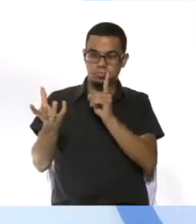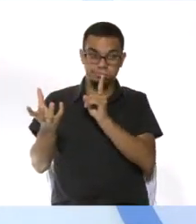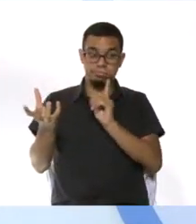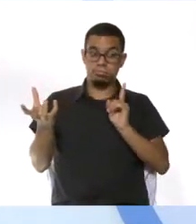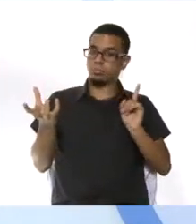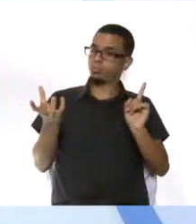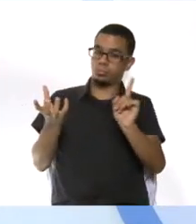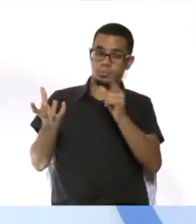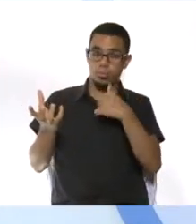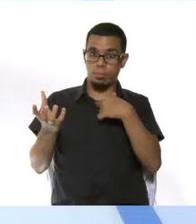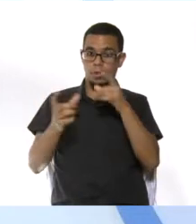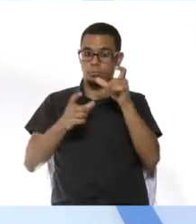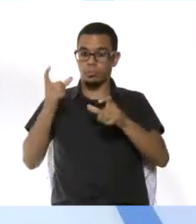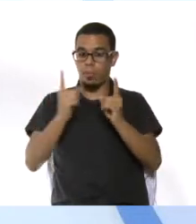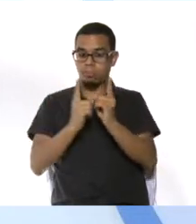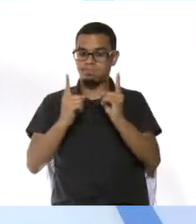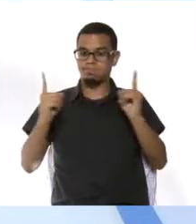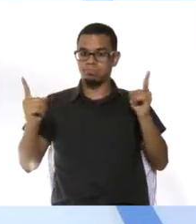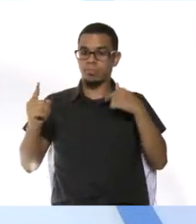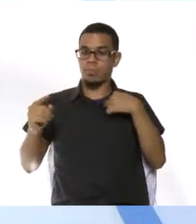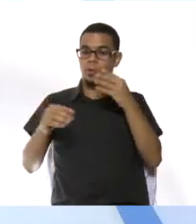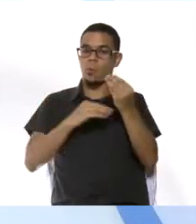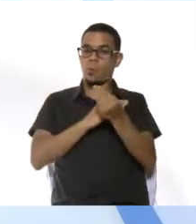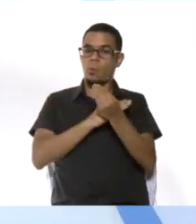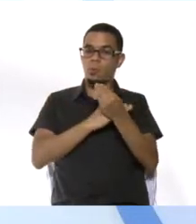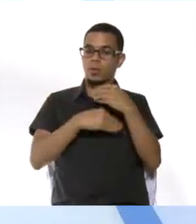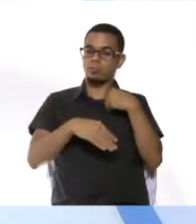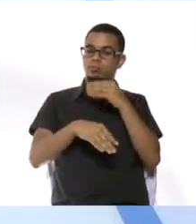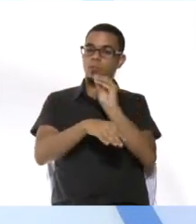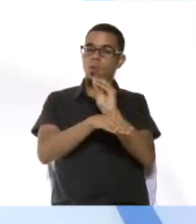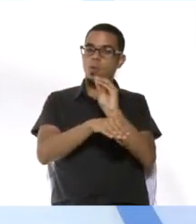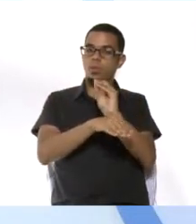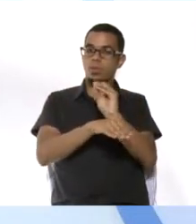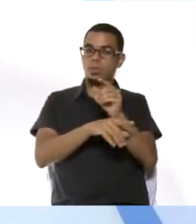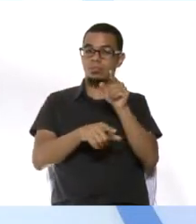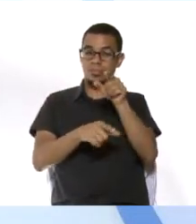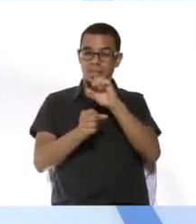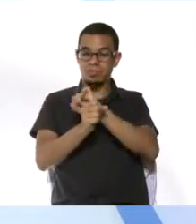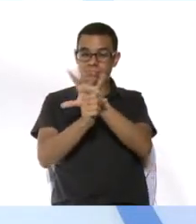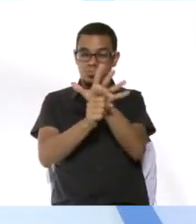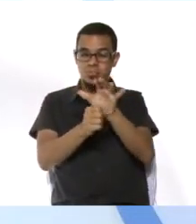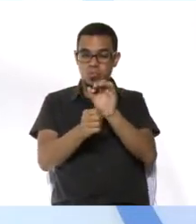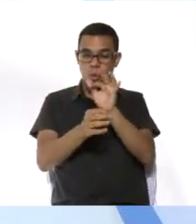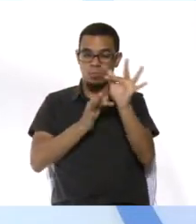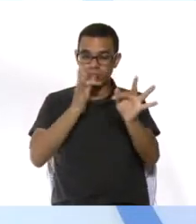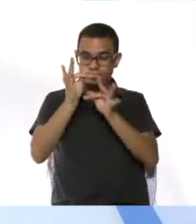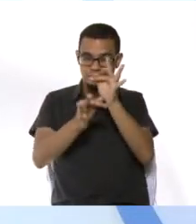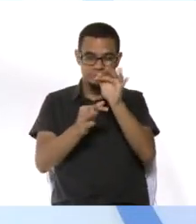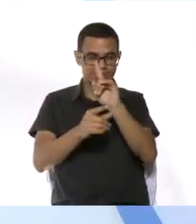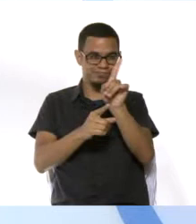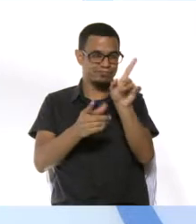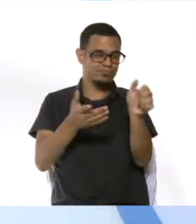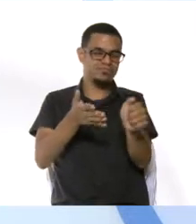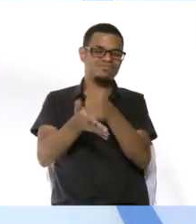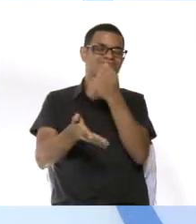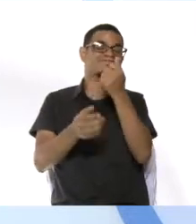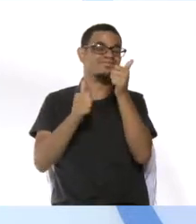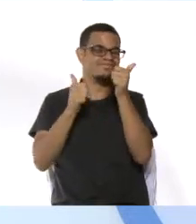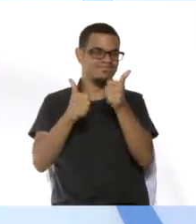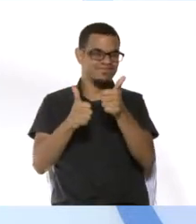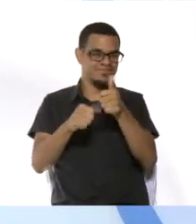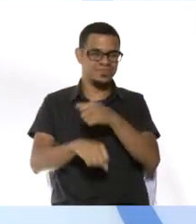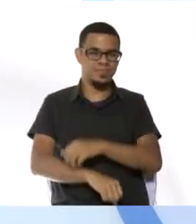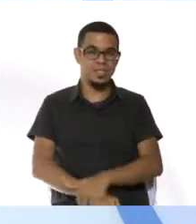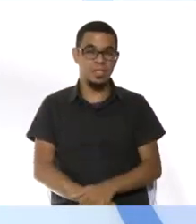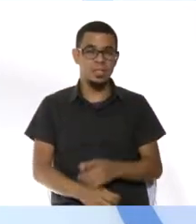distanciamiento físico saludable. Recuerde que con ello estaremos contribuyendo en la no propagación de la COVID-19. ¿Y qué les parece si